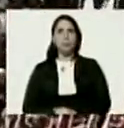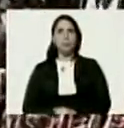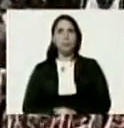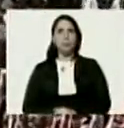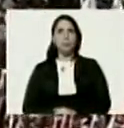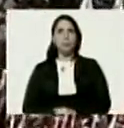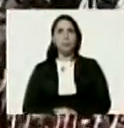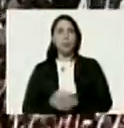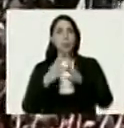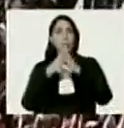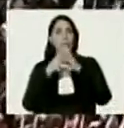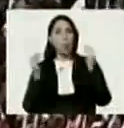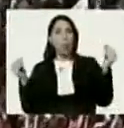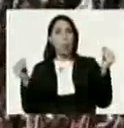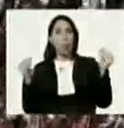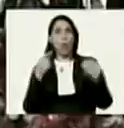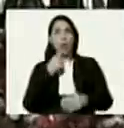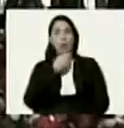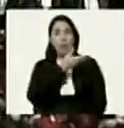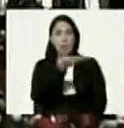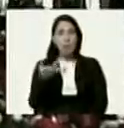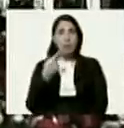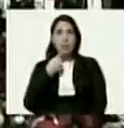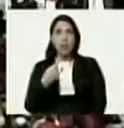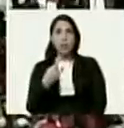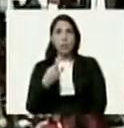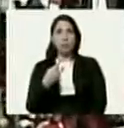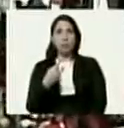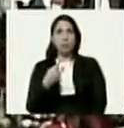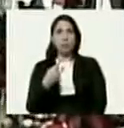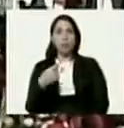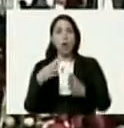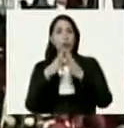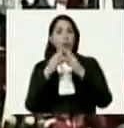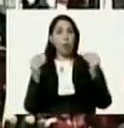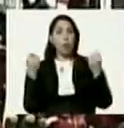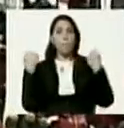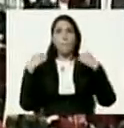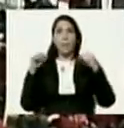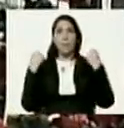A todos les digo, a todos preparémonos.